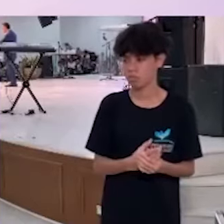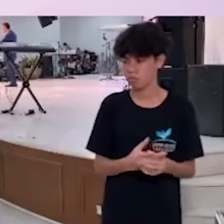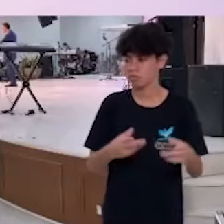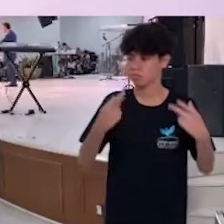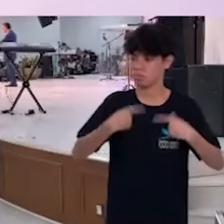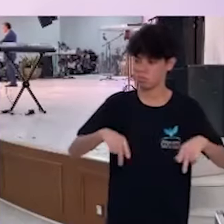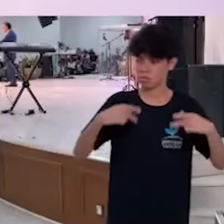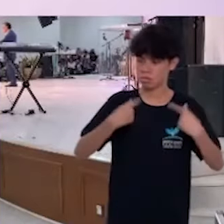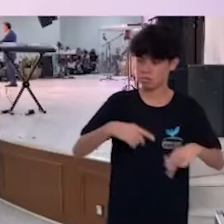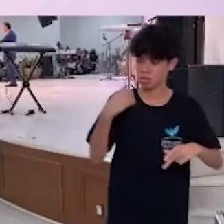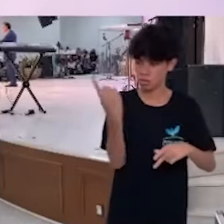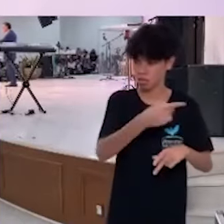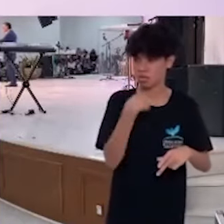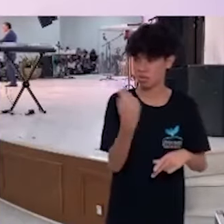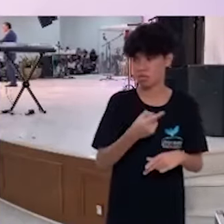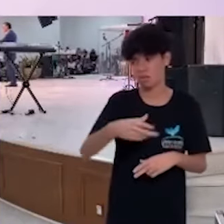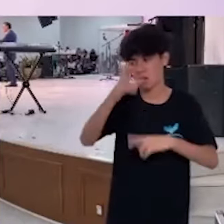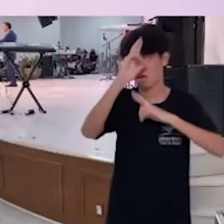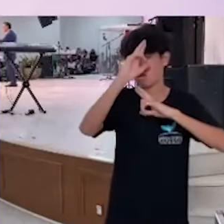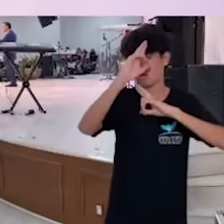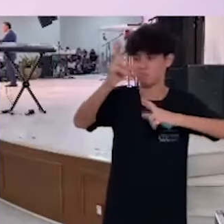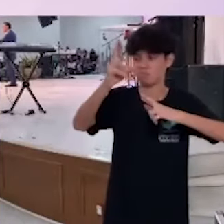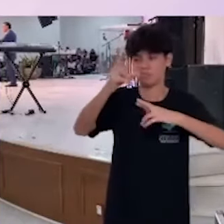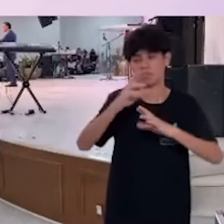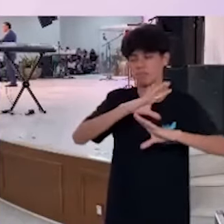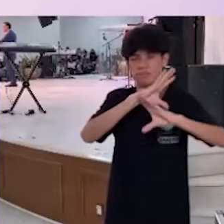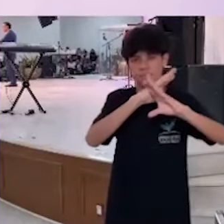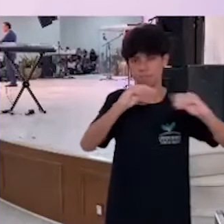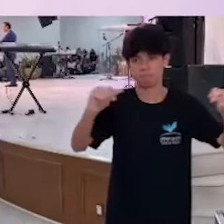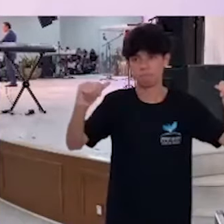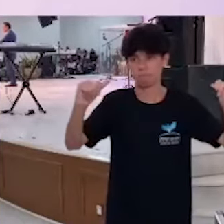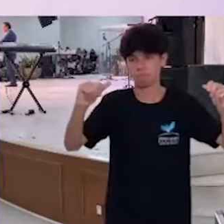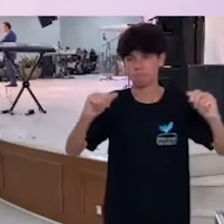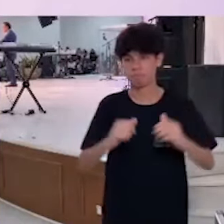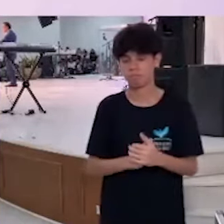de la gente y la vergüenza de una vida manchada.